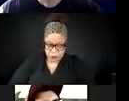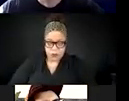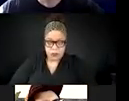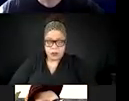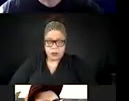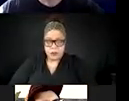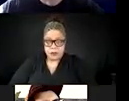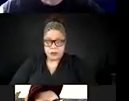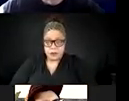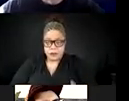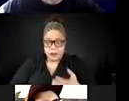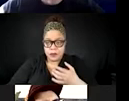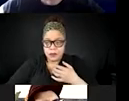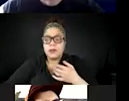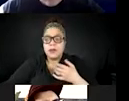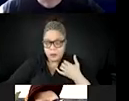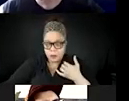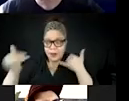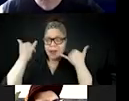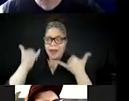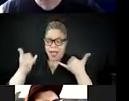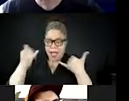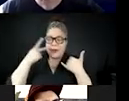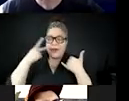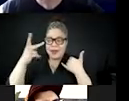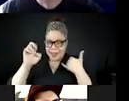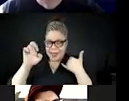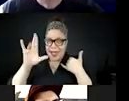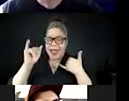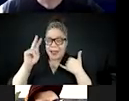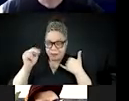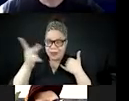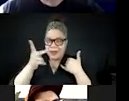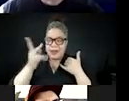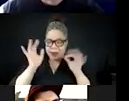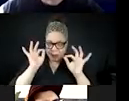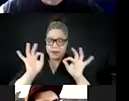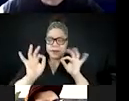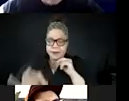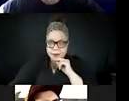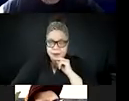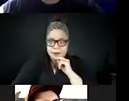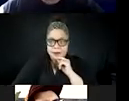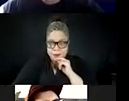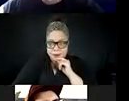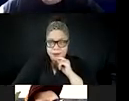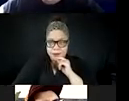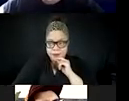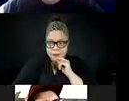de mi vida a quien sí